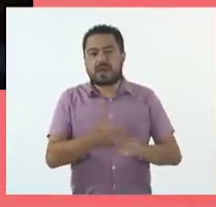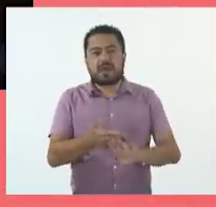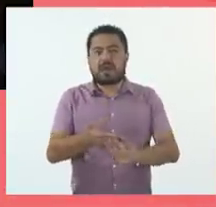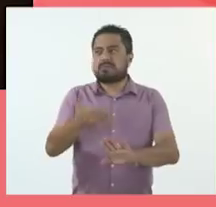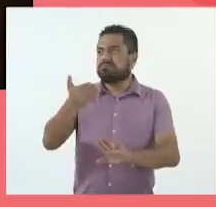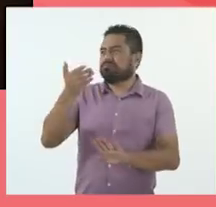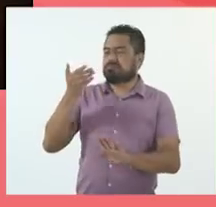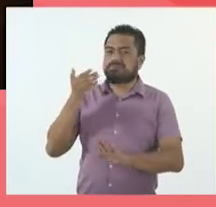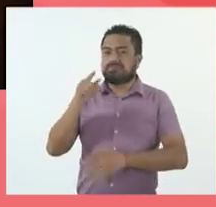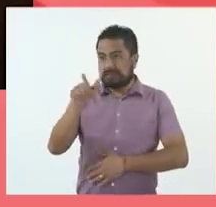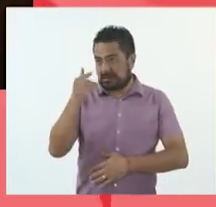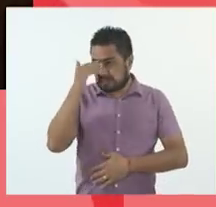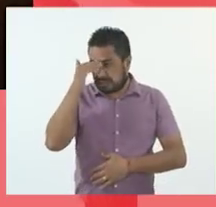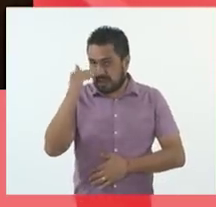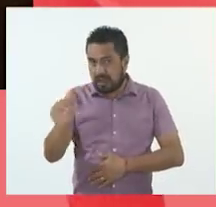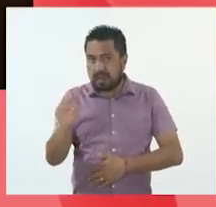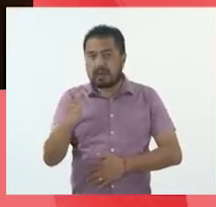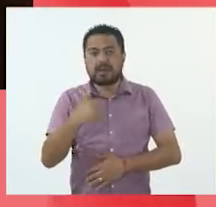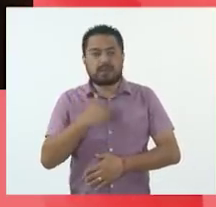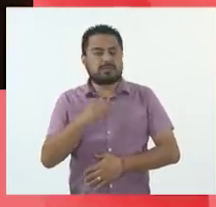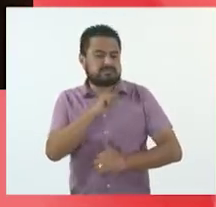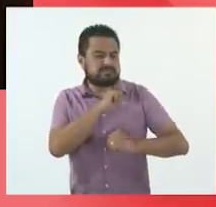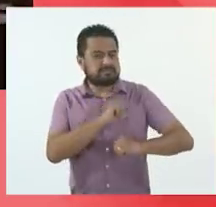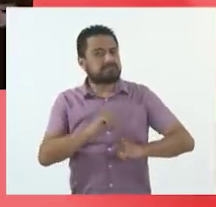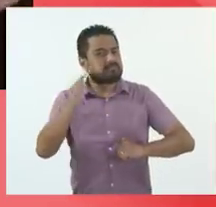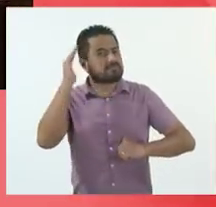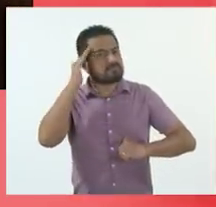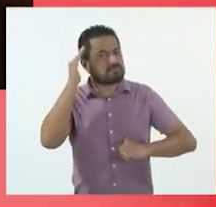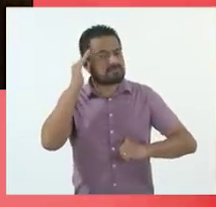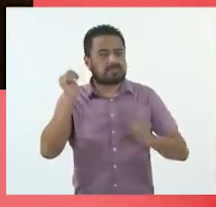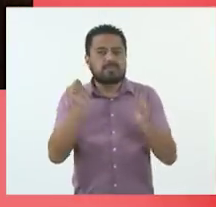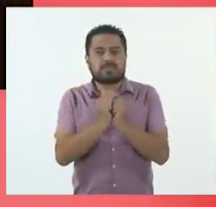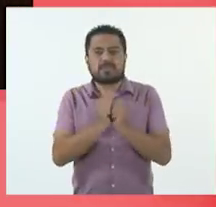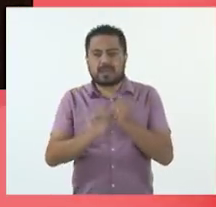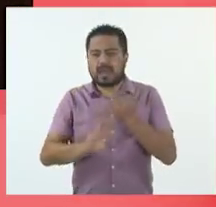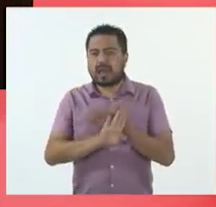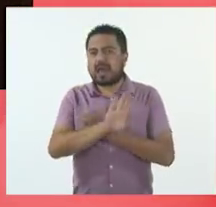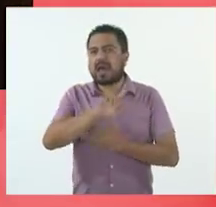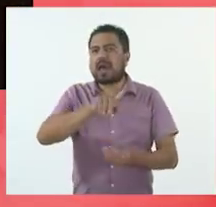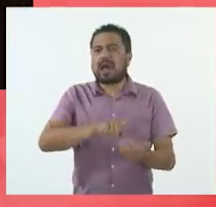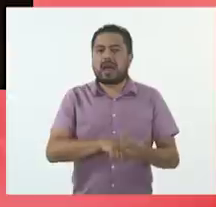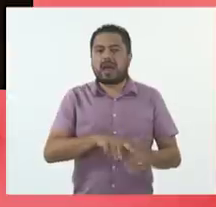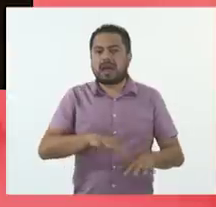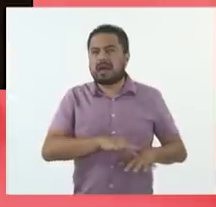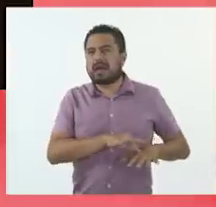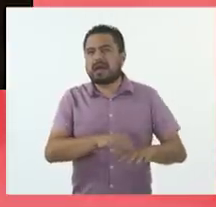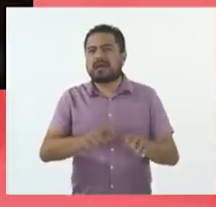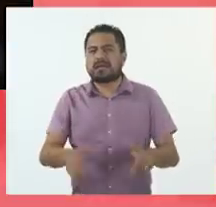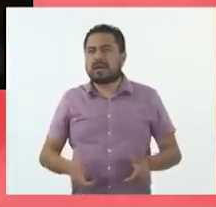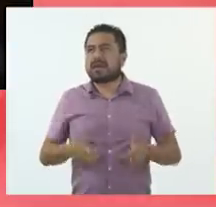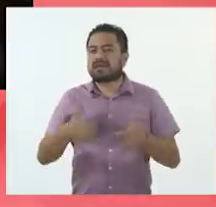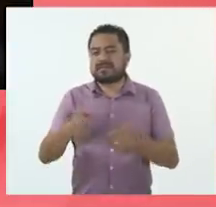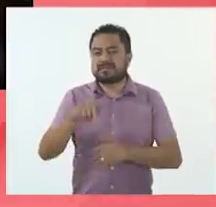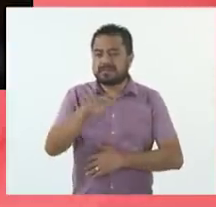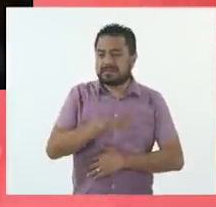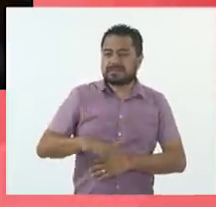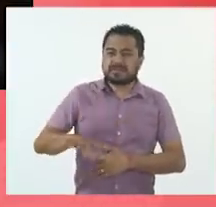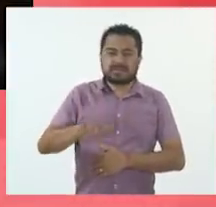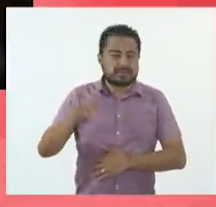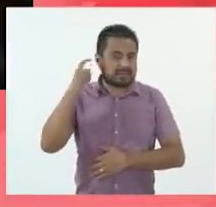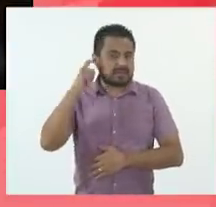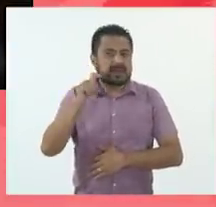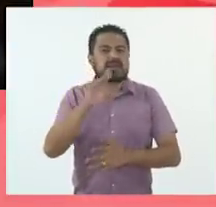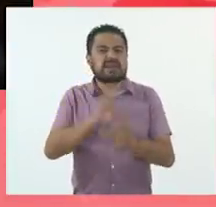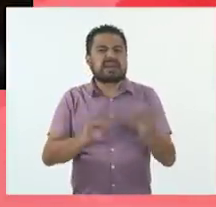señor Márquez. ¿Sabe usted? Y me encargo de llevarme a estas almas peregrinas por las calles de San Juan del Río para que los espectros